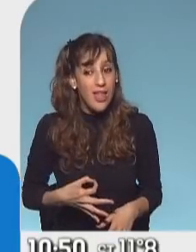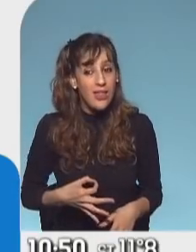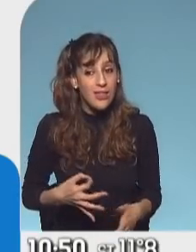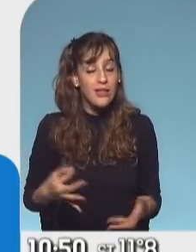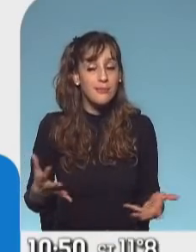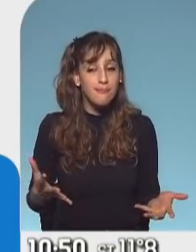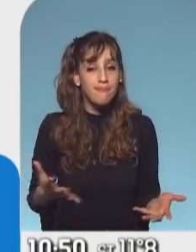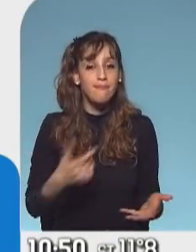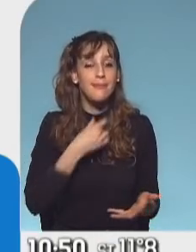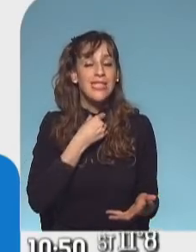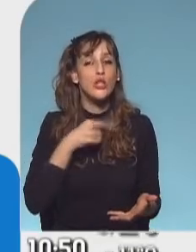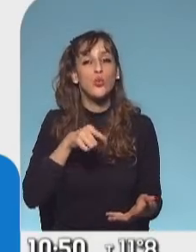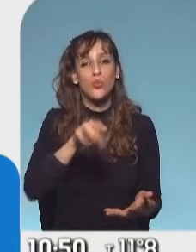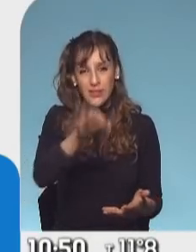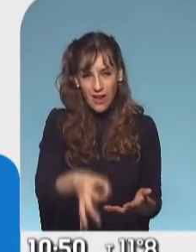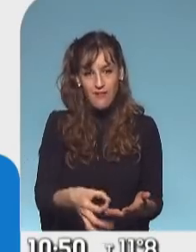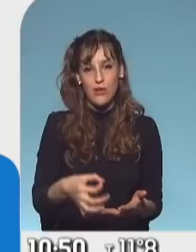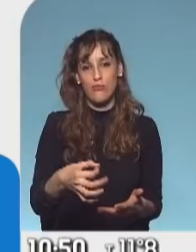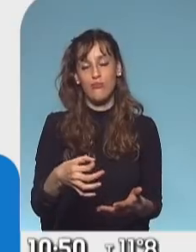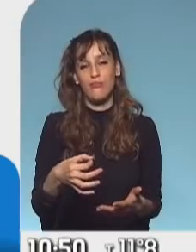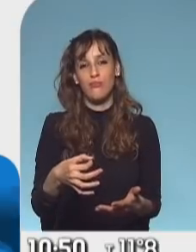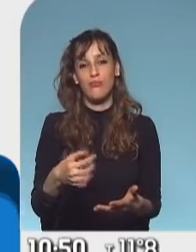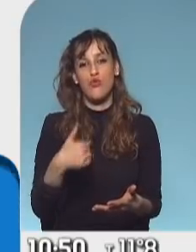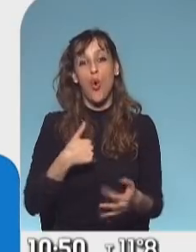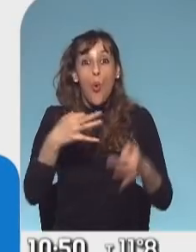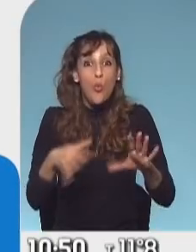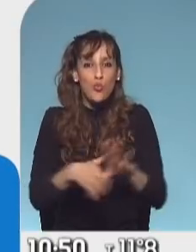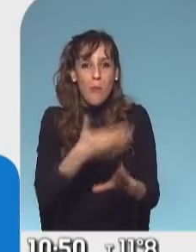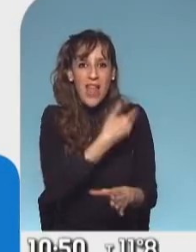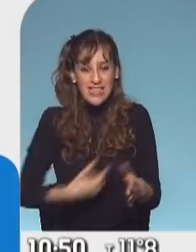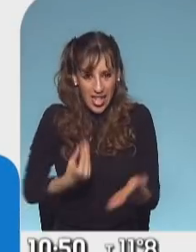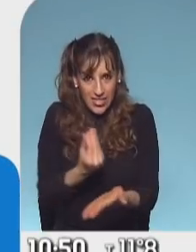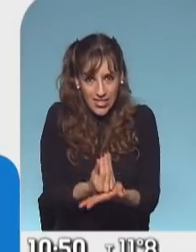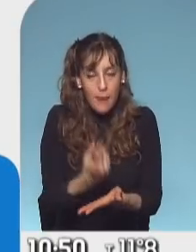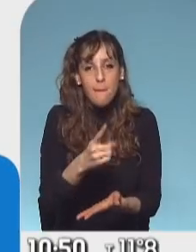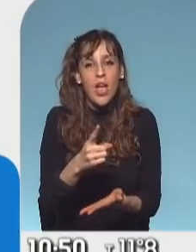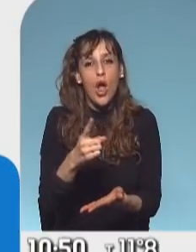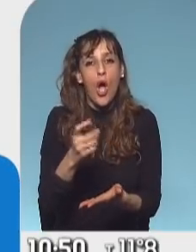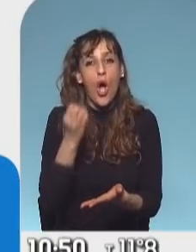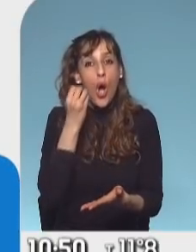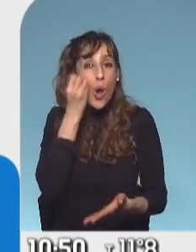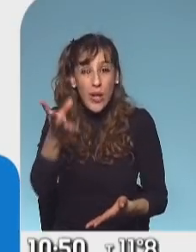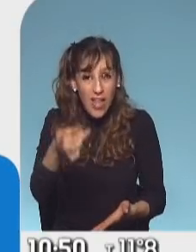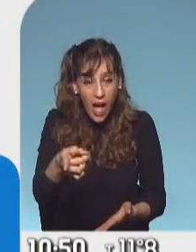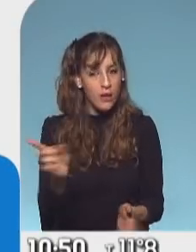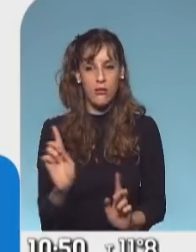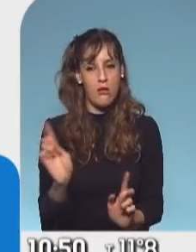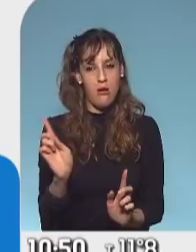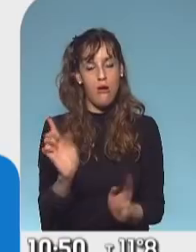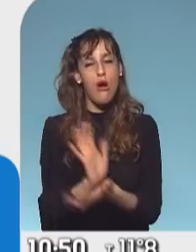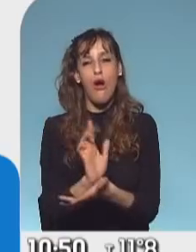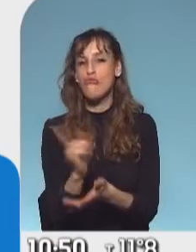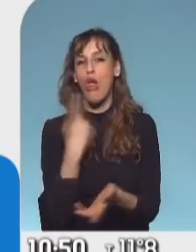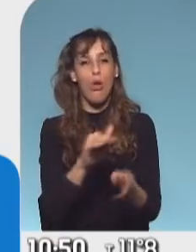es que sepan que acá tienen un compañero que ocasionalmente ejerce la presidencia, pero que nunca se olvida que es un compañero, y que es un compañero de